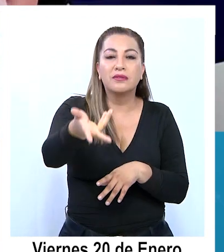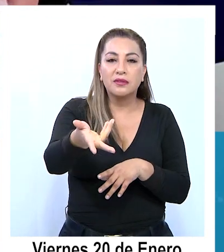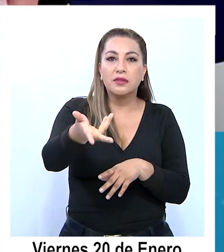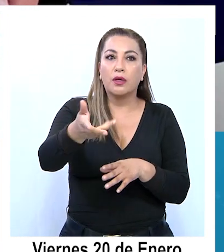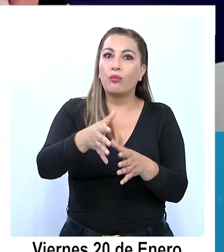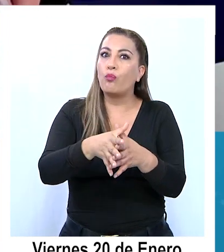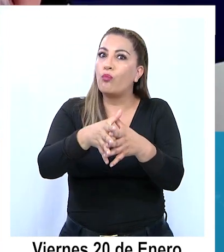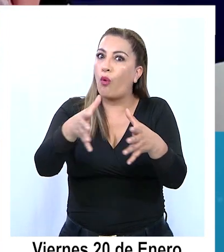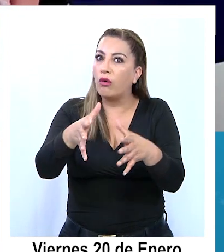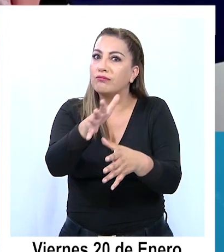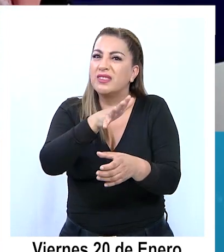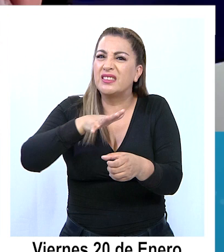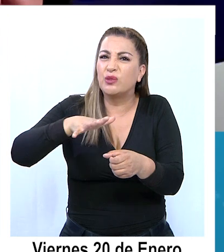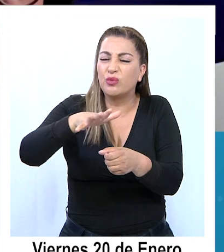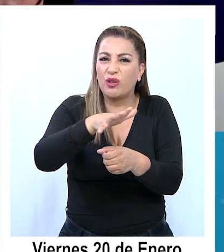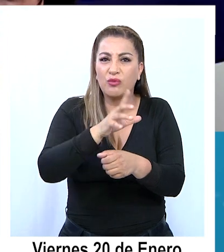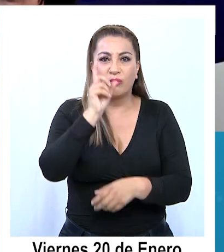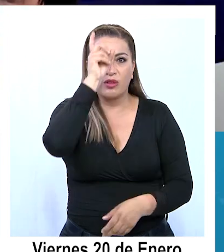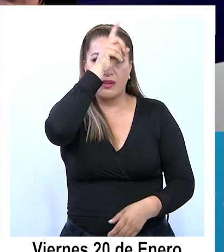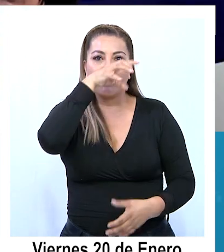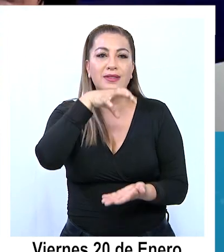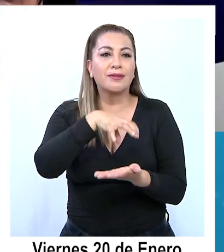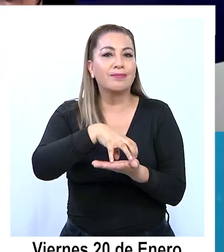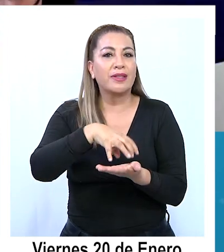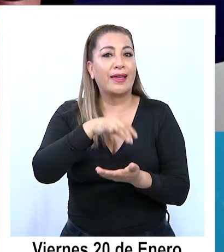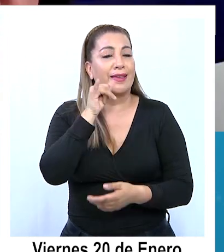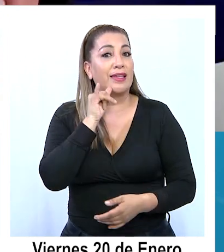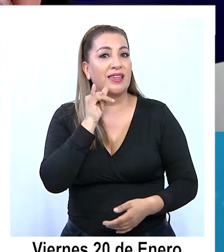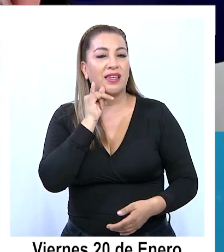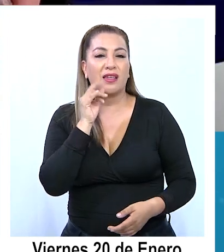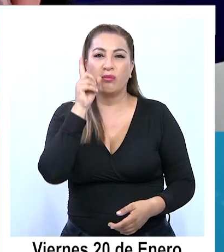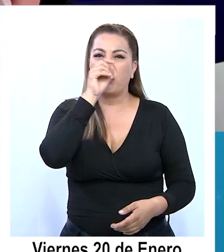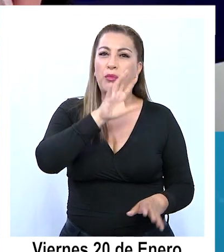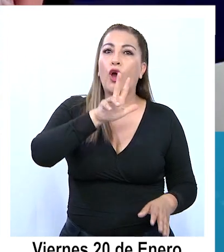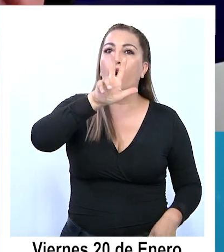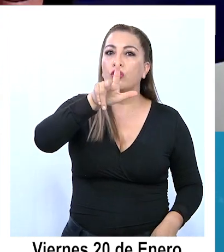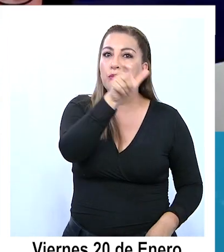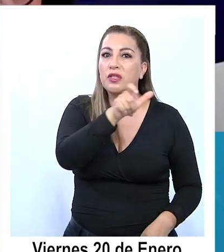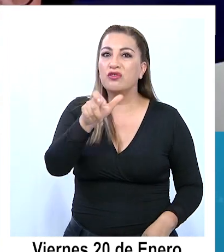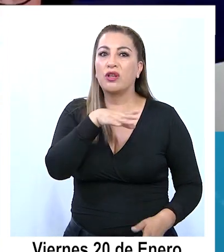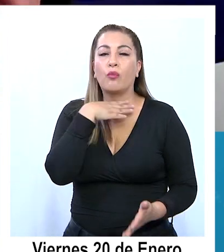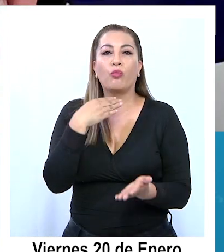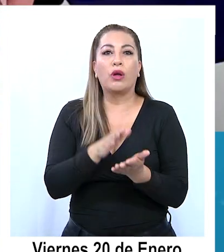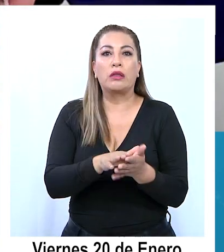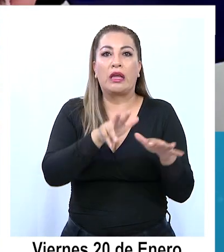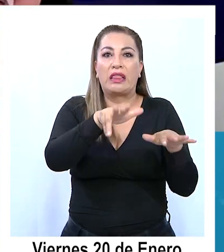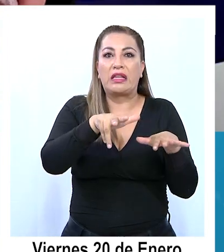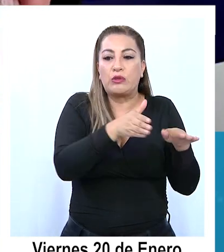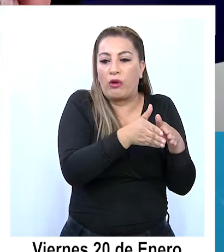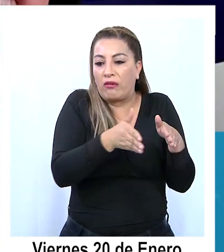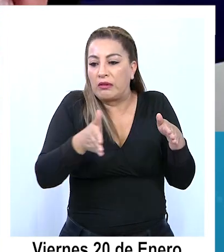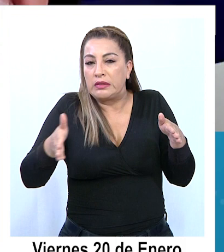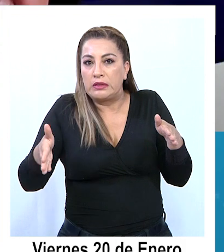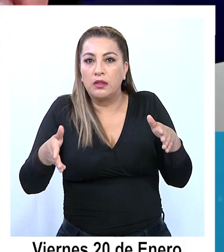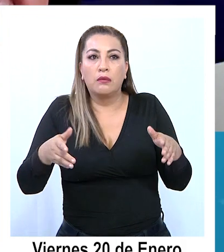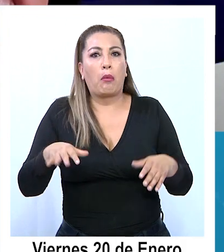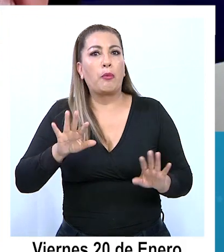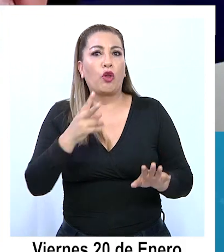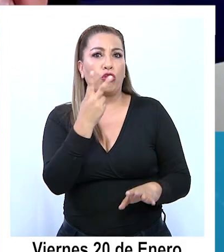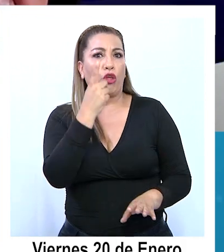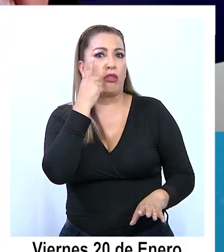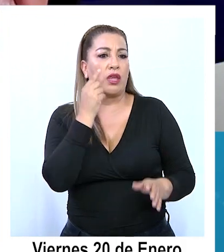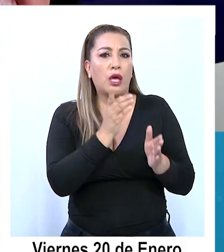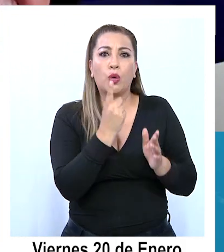estaba muy complicado, en especial en nuestra región. 8 asesinatos en 19 días, prácticamente, ¿cierto? Cada